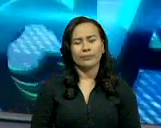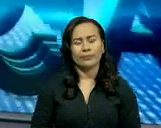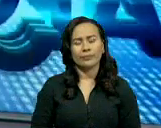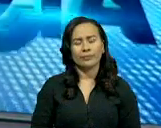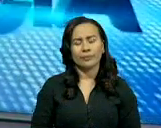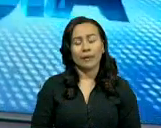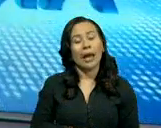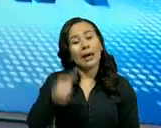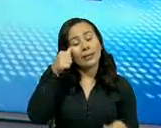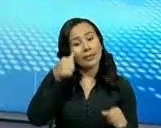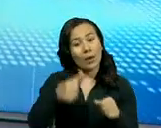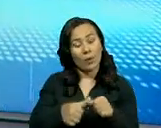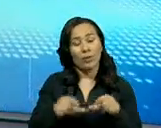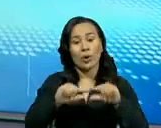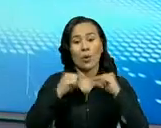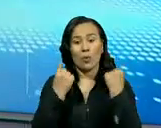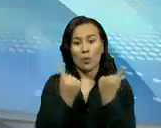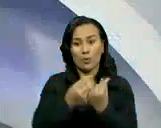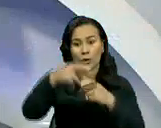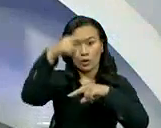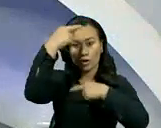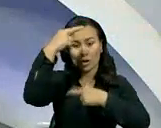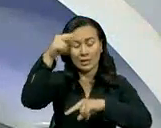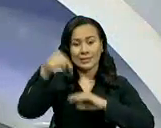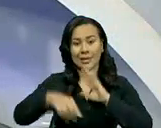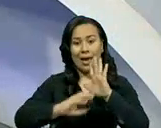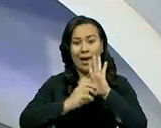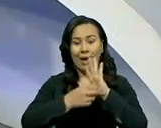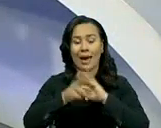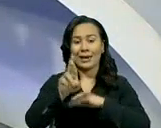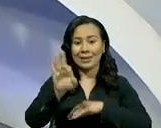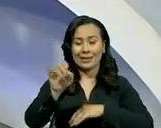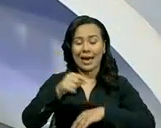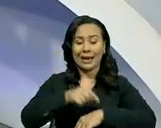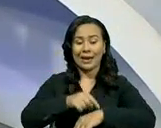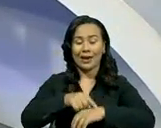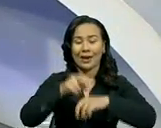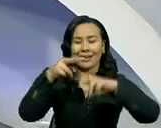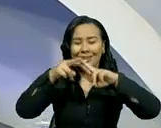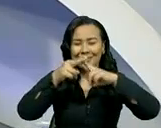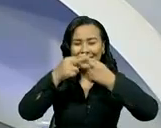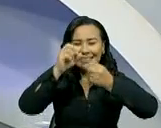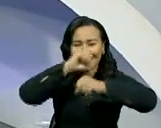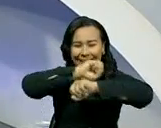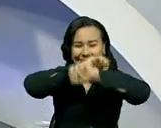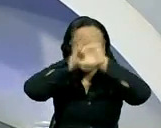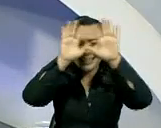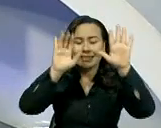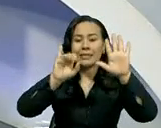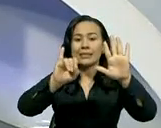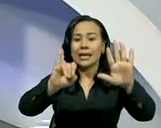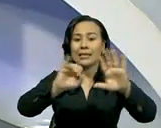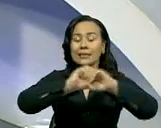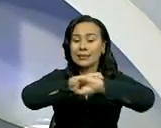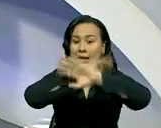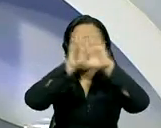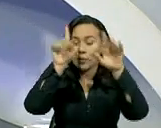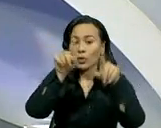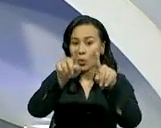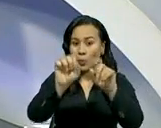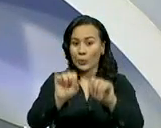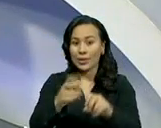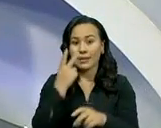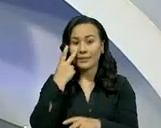Y recuerde que el bloque informativo de RTS empieza más temprano a partir de las 6 de la mañana. Usted se informará con